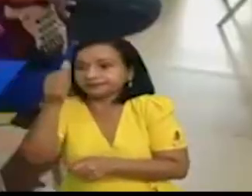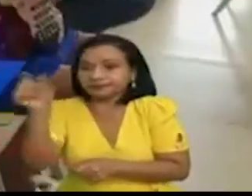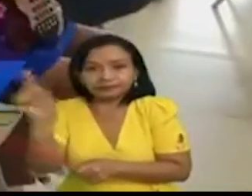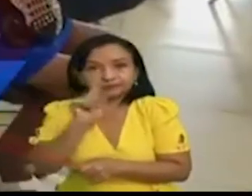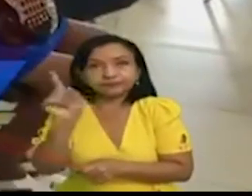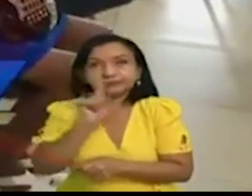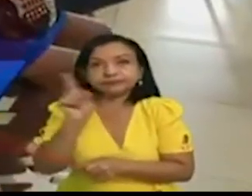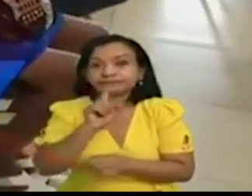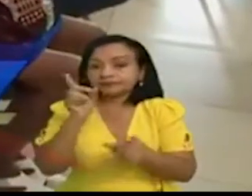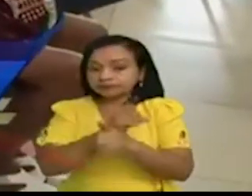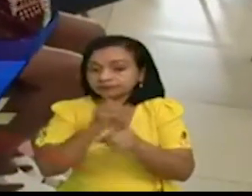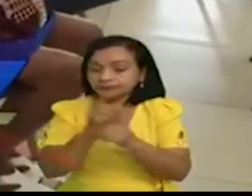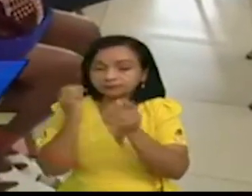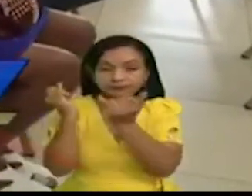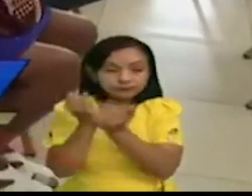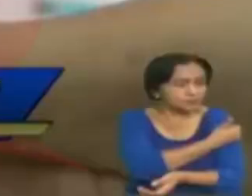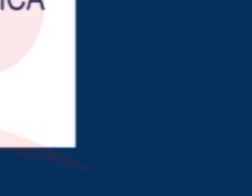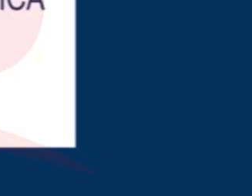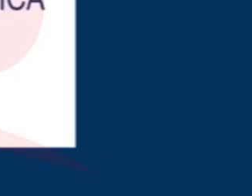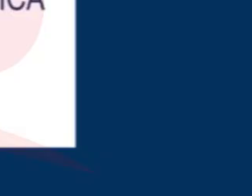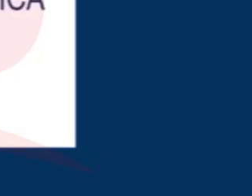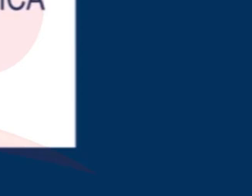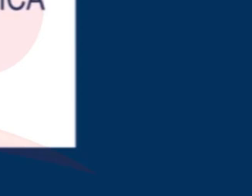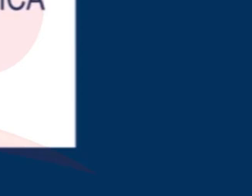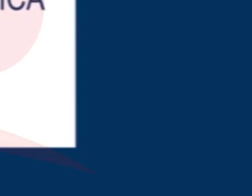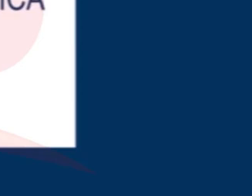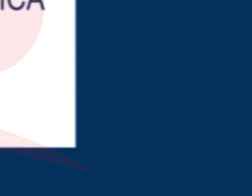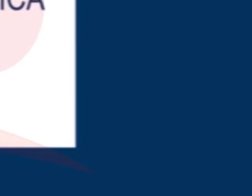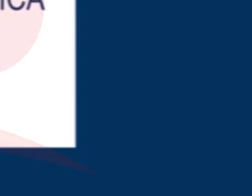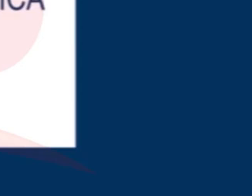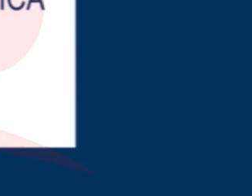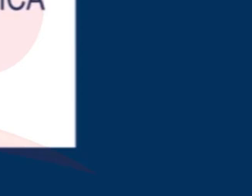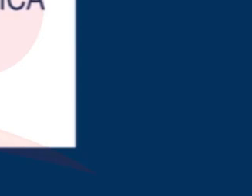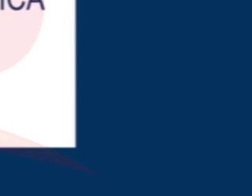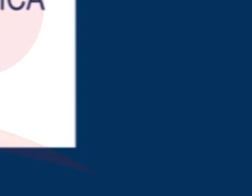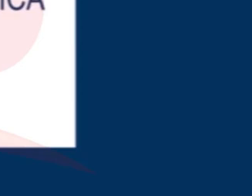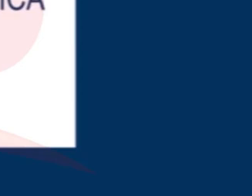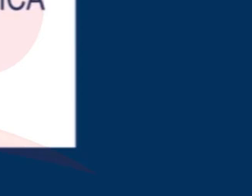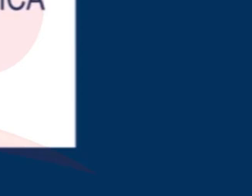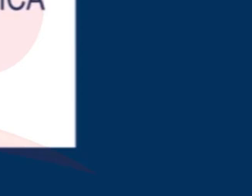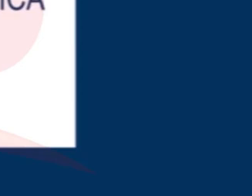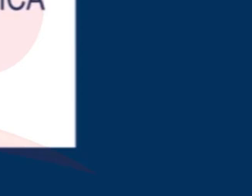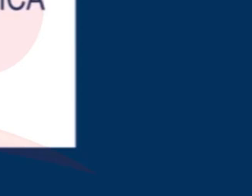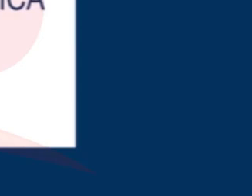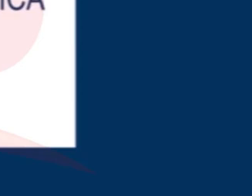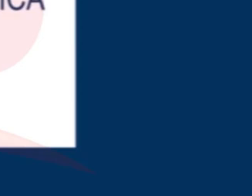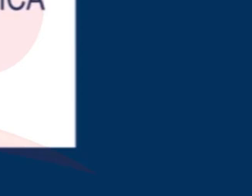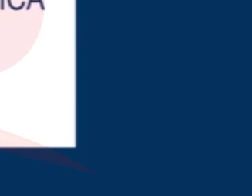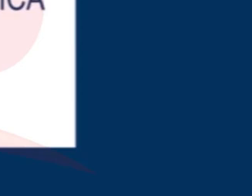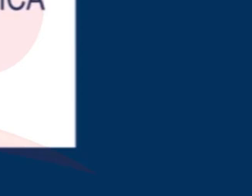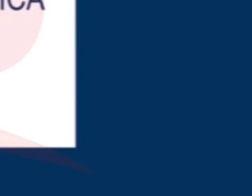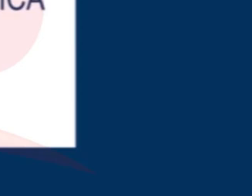entregadas para servir a nuestro pueblo, cuidando, protegiendo y promoviendo salud